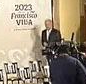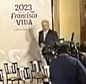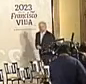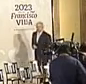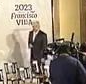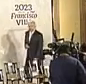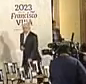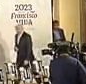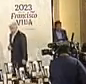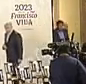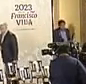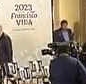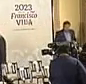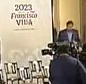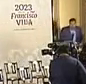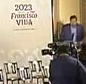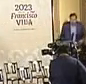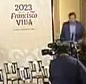días.